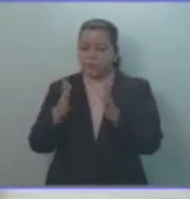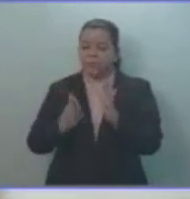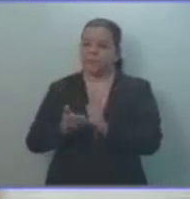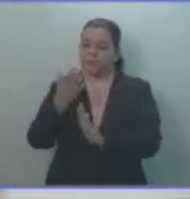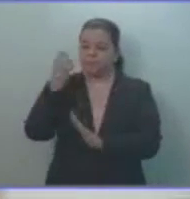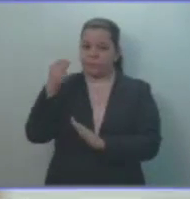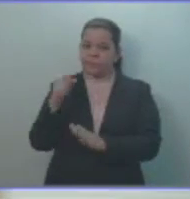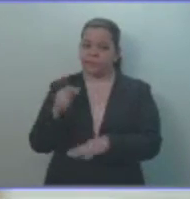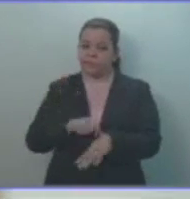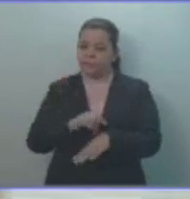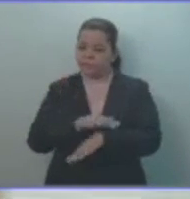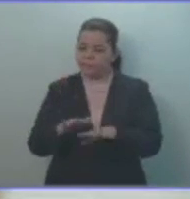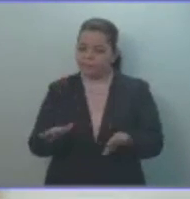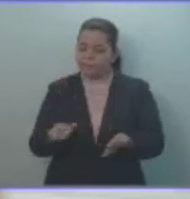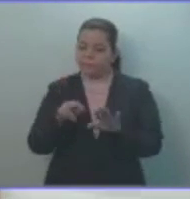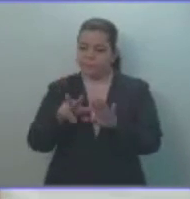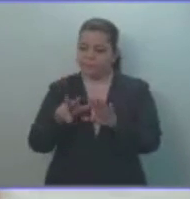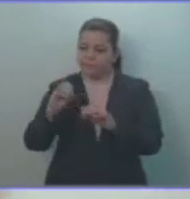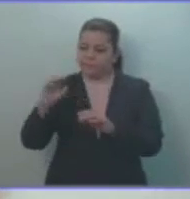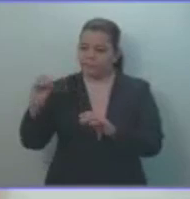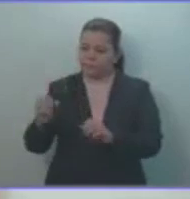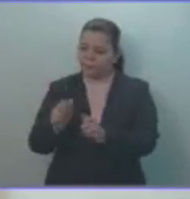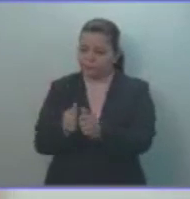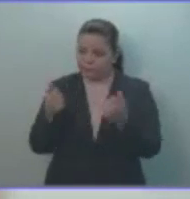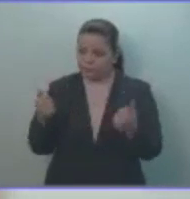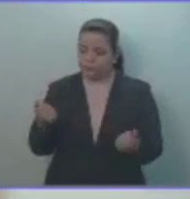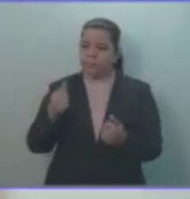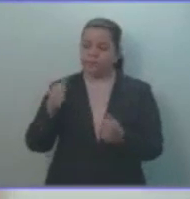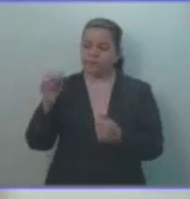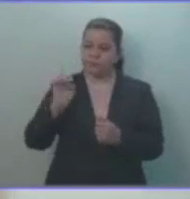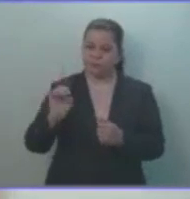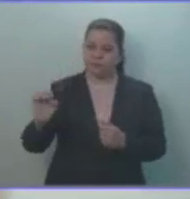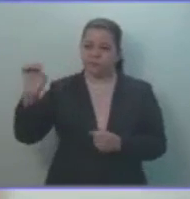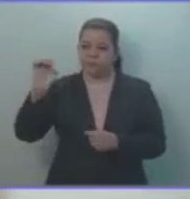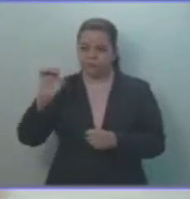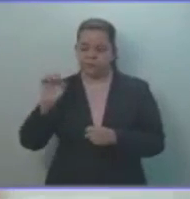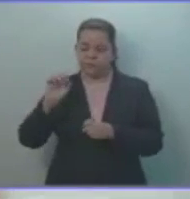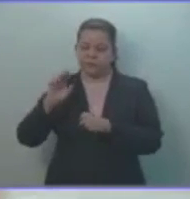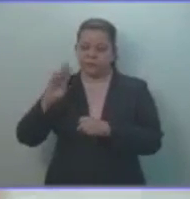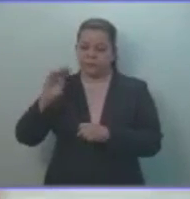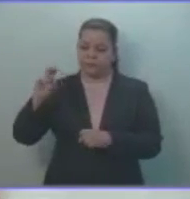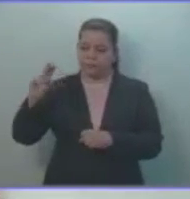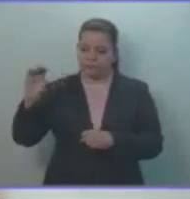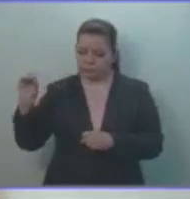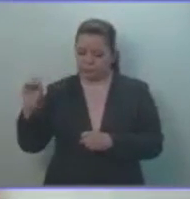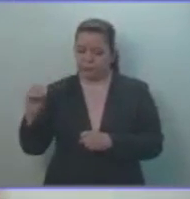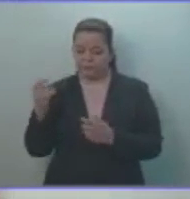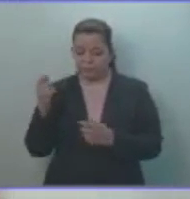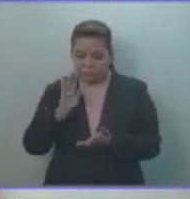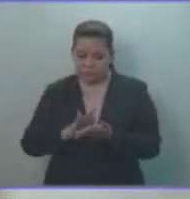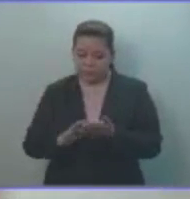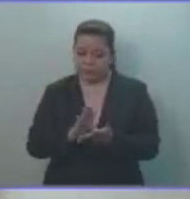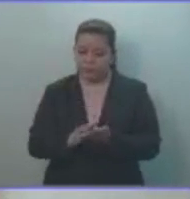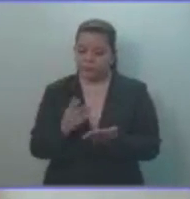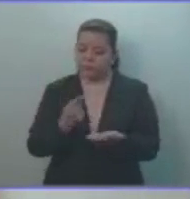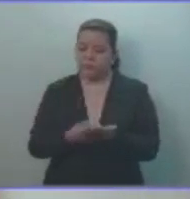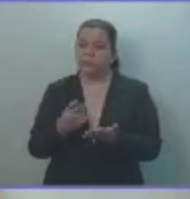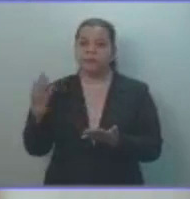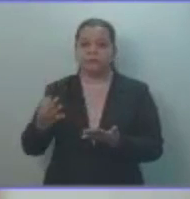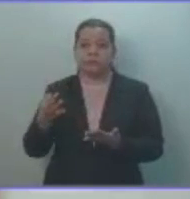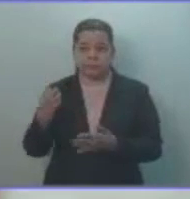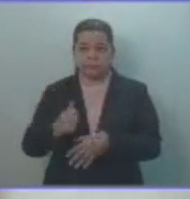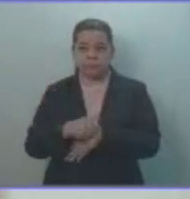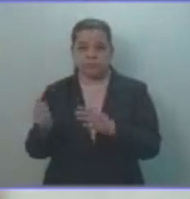el vencimiento de los 800 millones de eurobonos, por lo que para honrar el pago de dicha obligación es necesario que esta